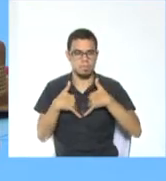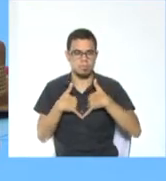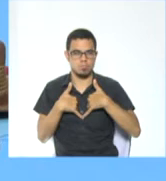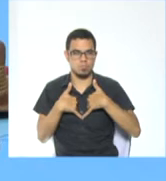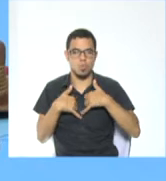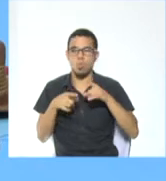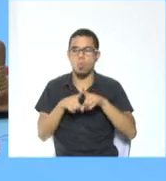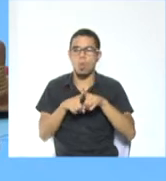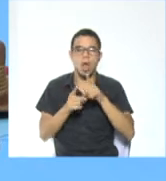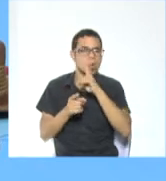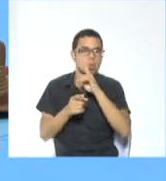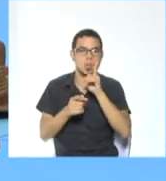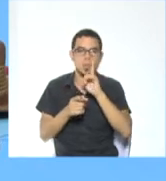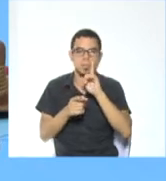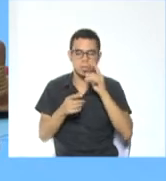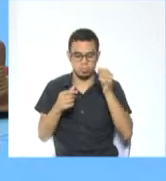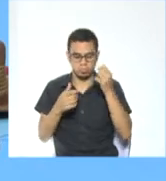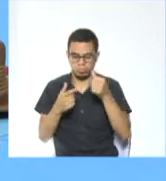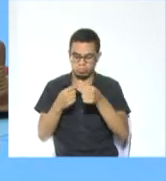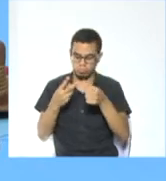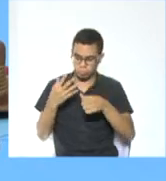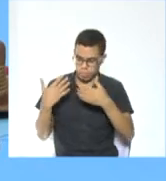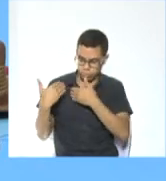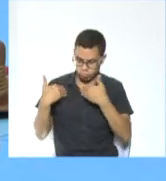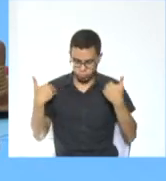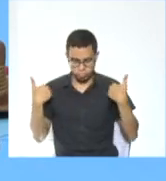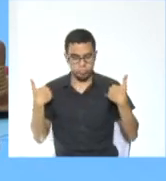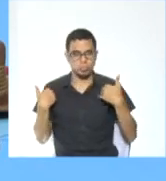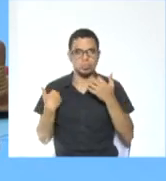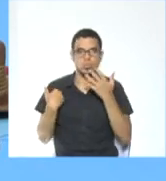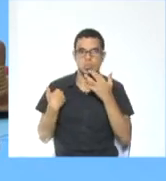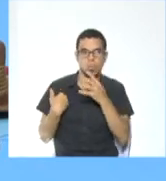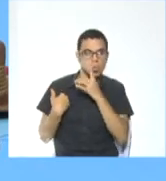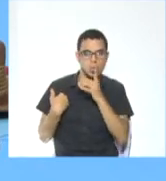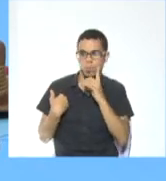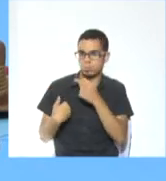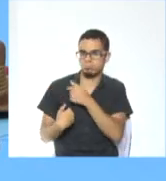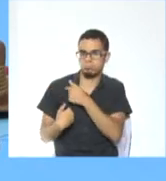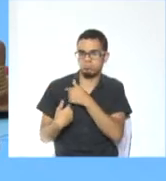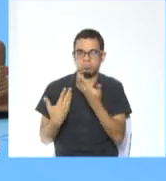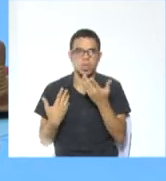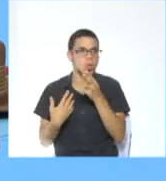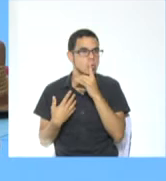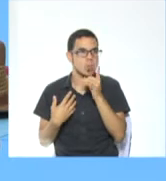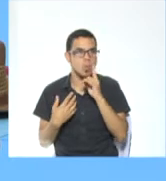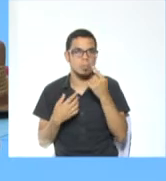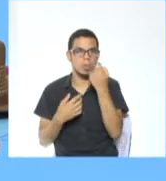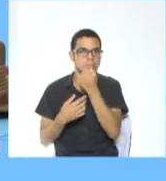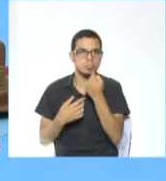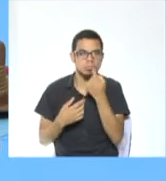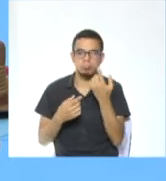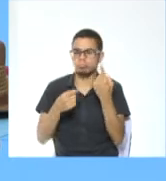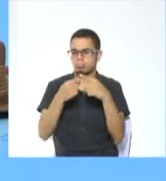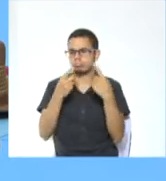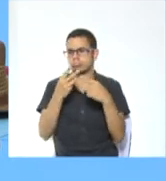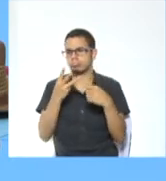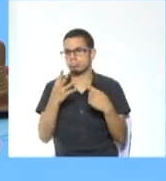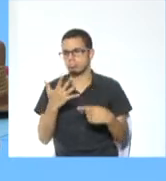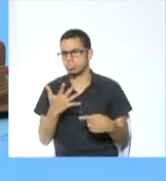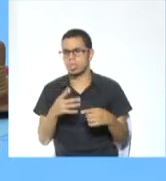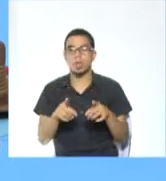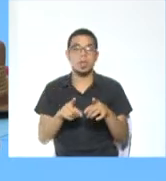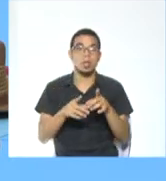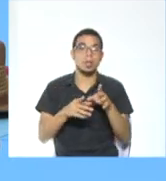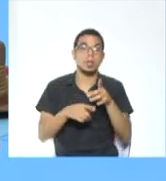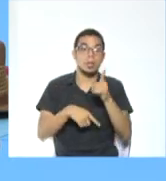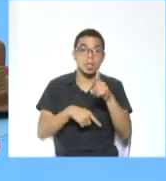podemos hacer con ellos es que realicen actos culturales o bailes culturales en casa. Podemos hacerlos con trajes que ya